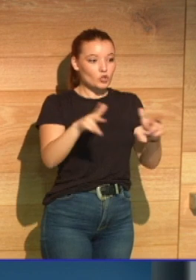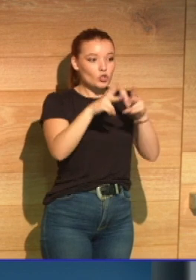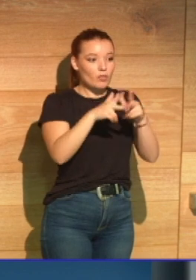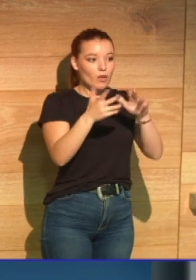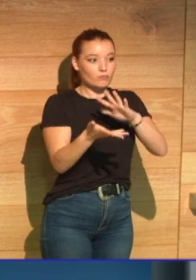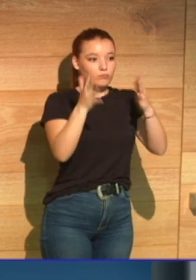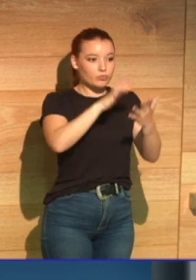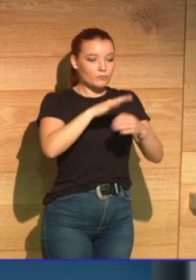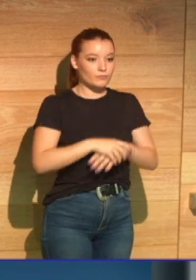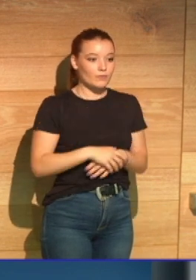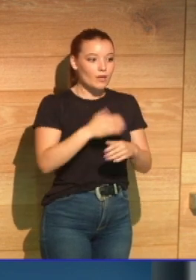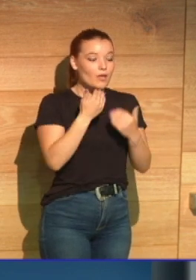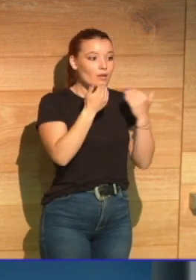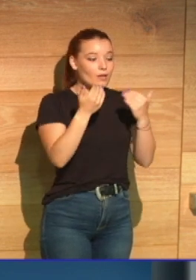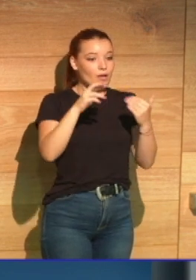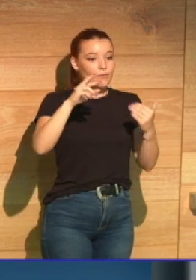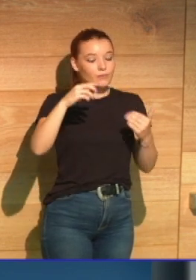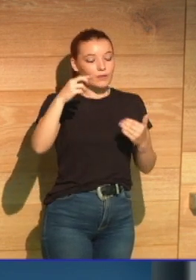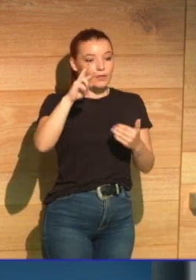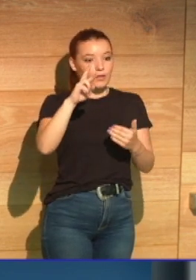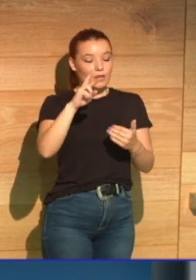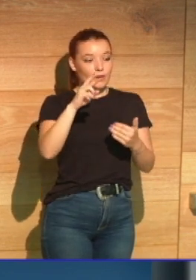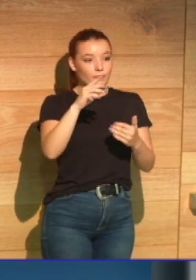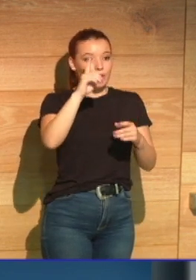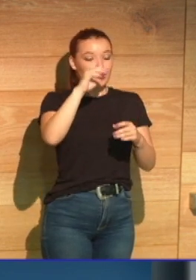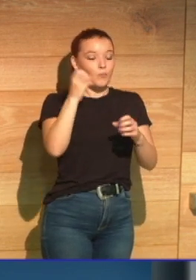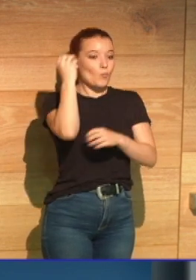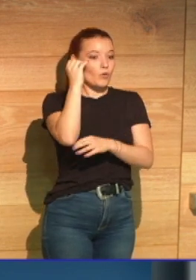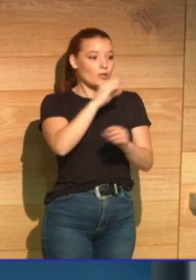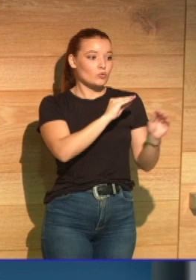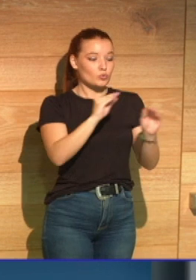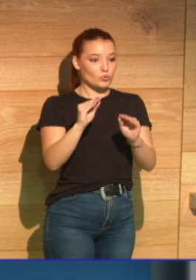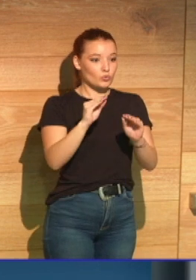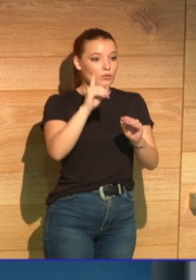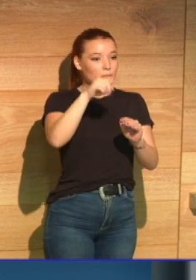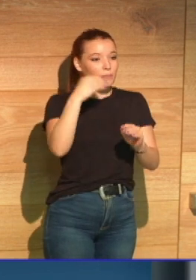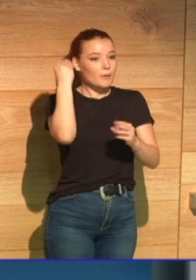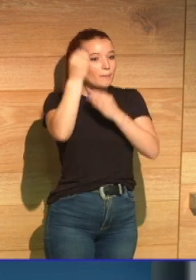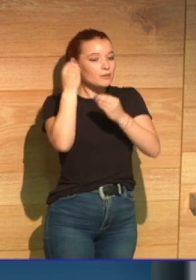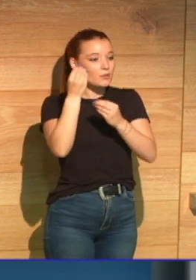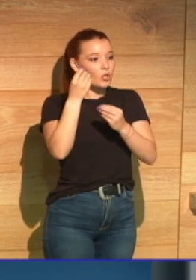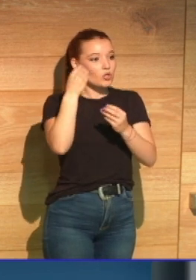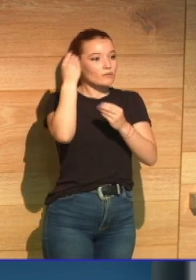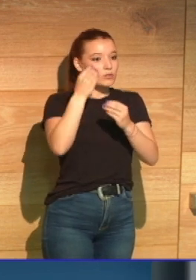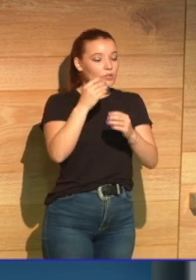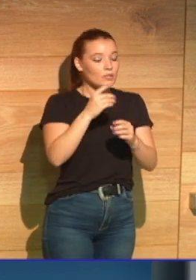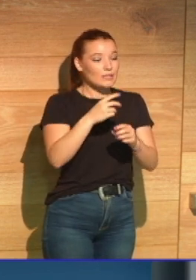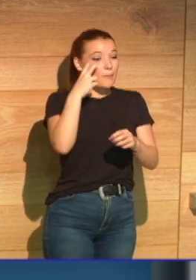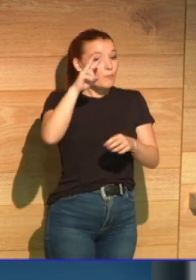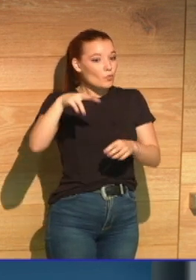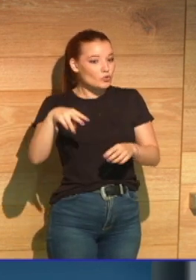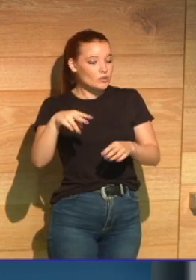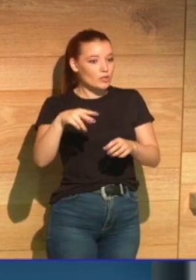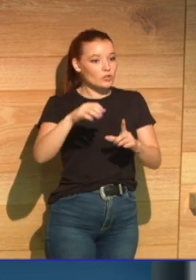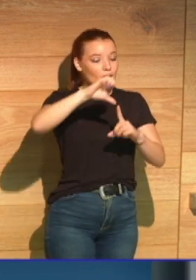su ponencia Horizontes Posibles, Ejercicios, Ideas y Reflexiones de Museos Latinoamericanos ante la